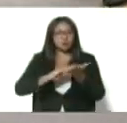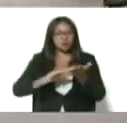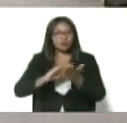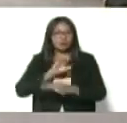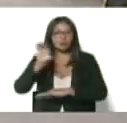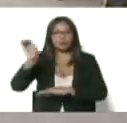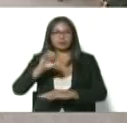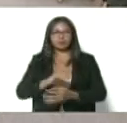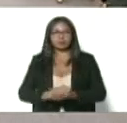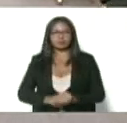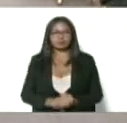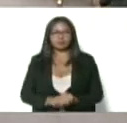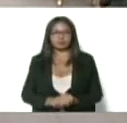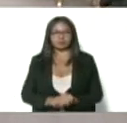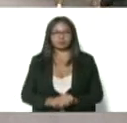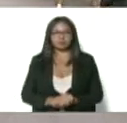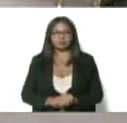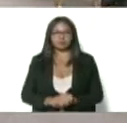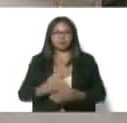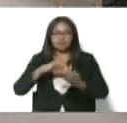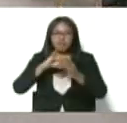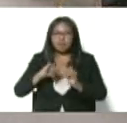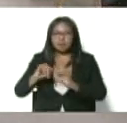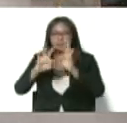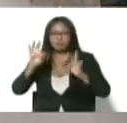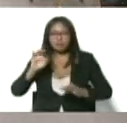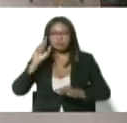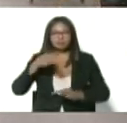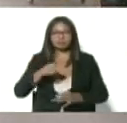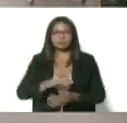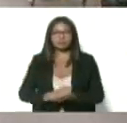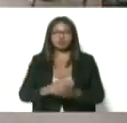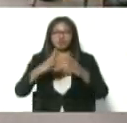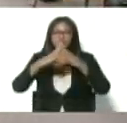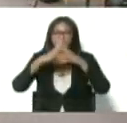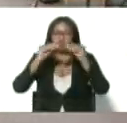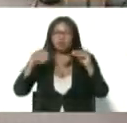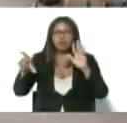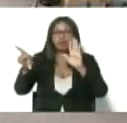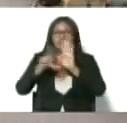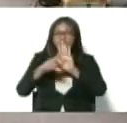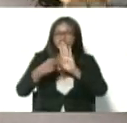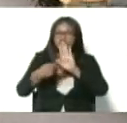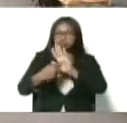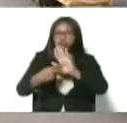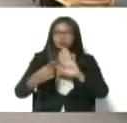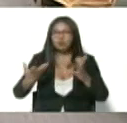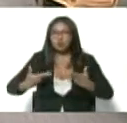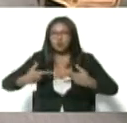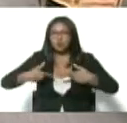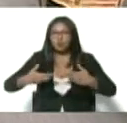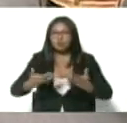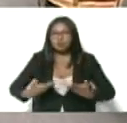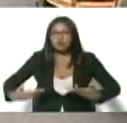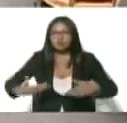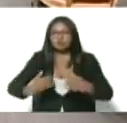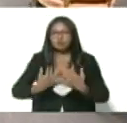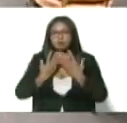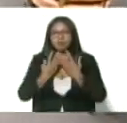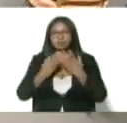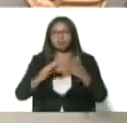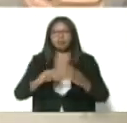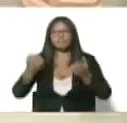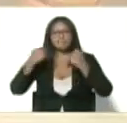país así que tengo mucha fe en que todas estas leyes que surgen del calor de la práctica del calor de la